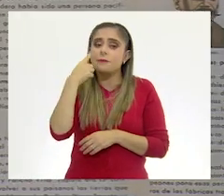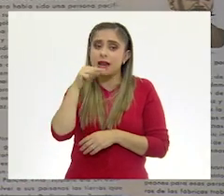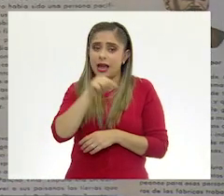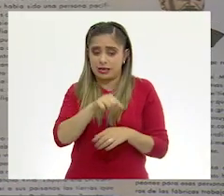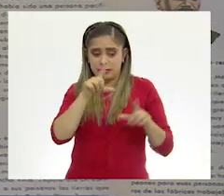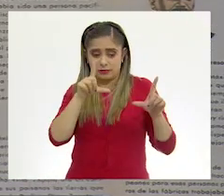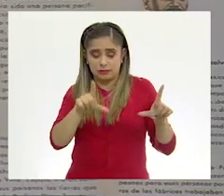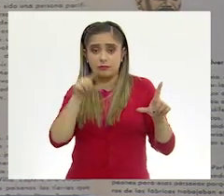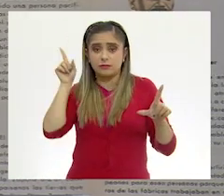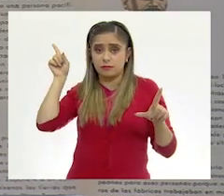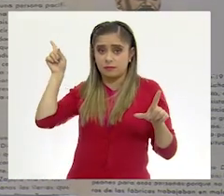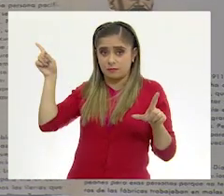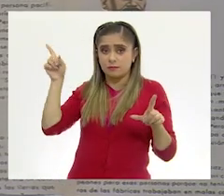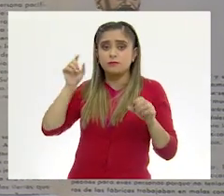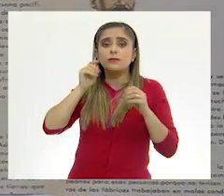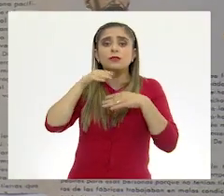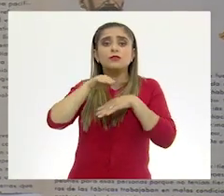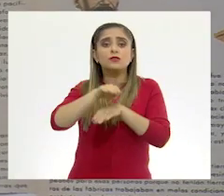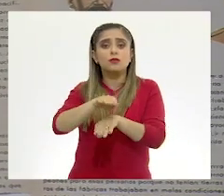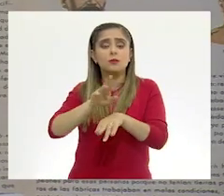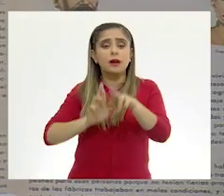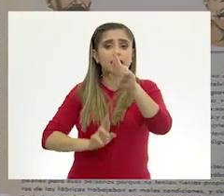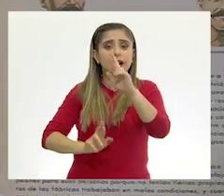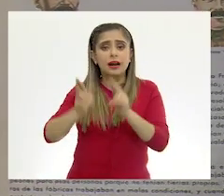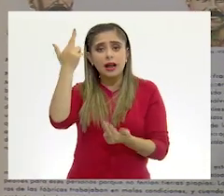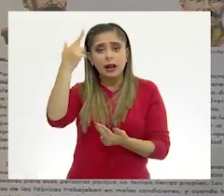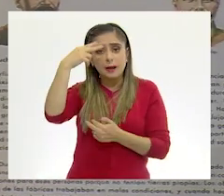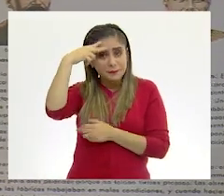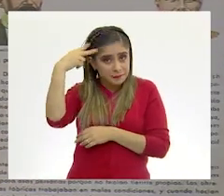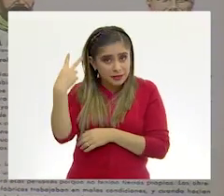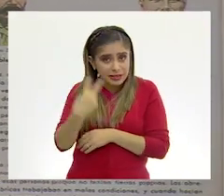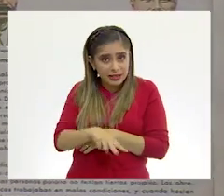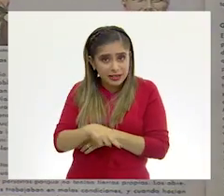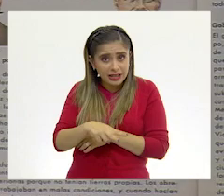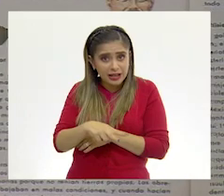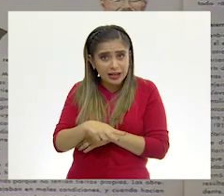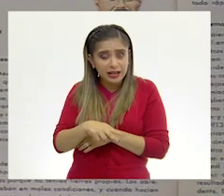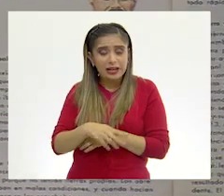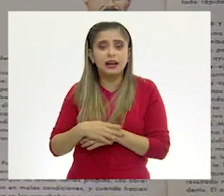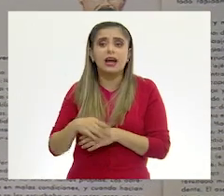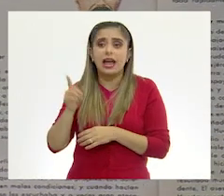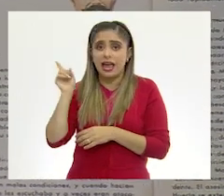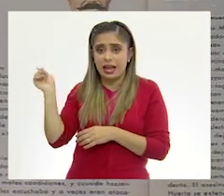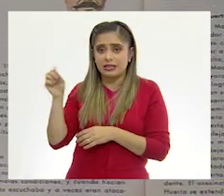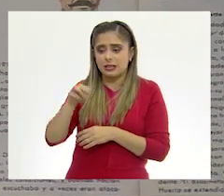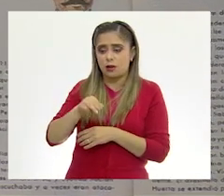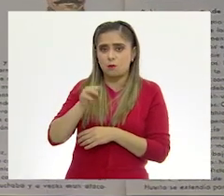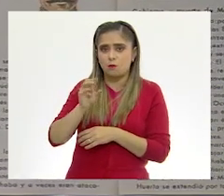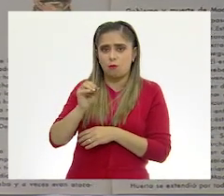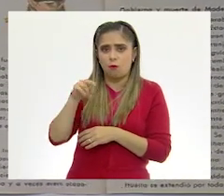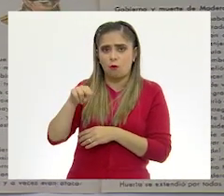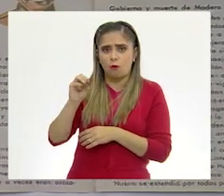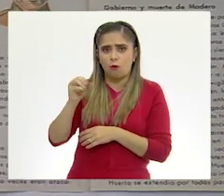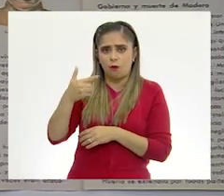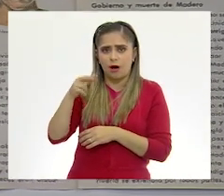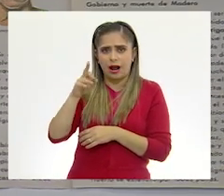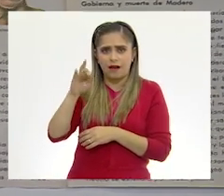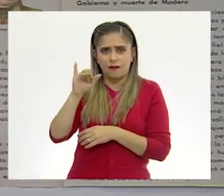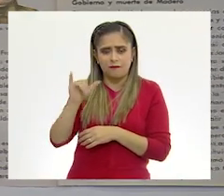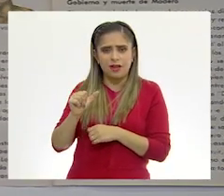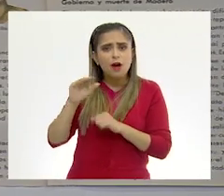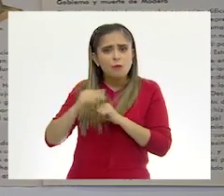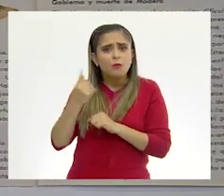la Revolución Mexicana. Y sé que es una monografía porque